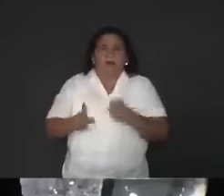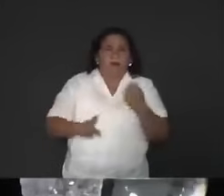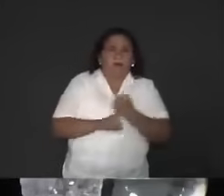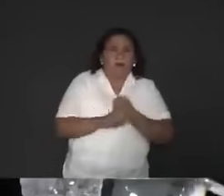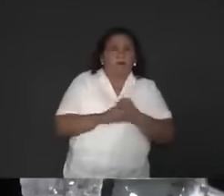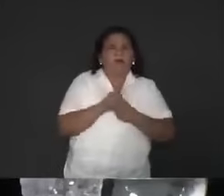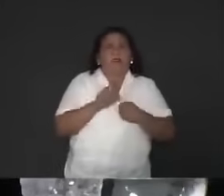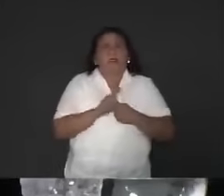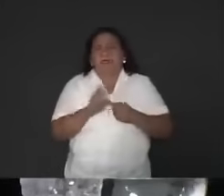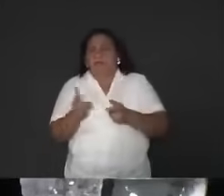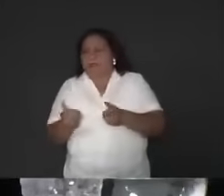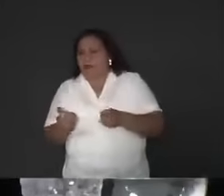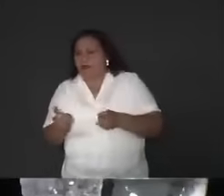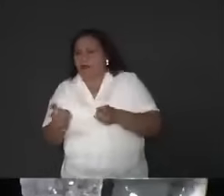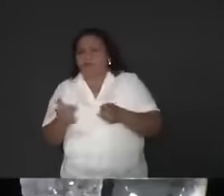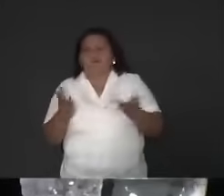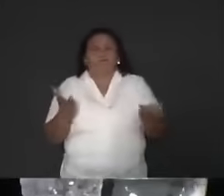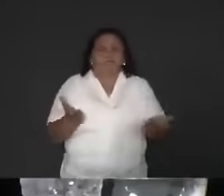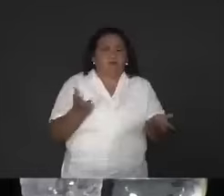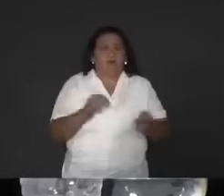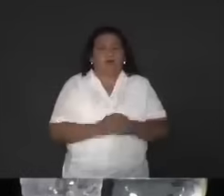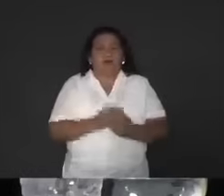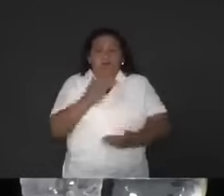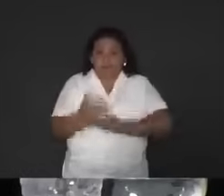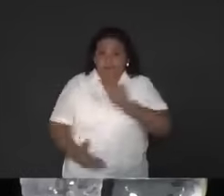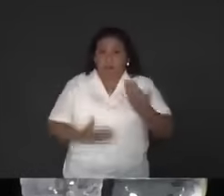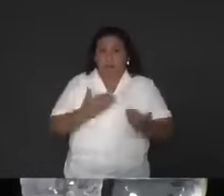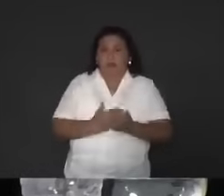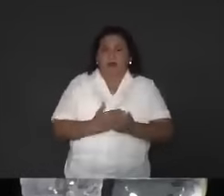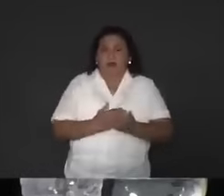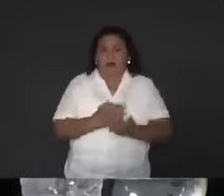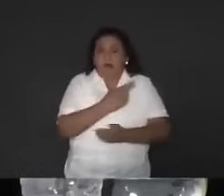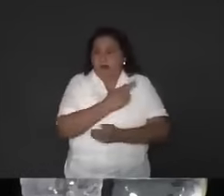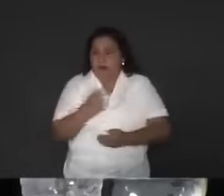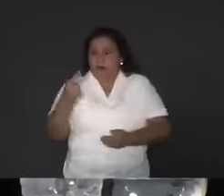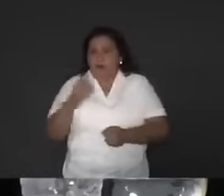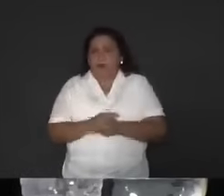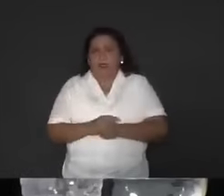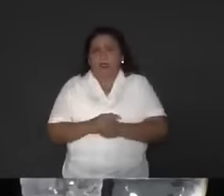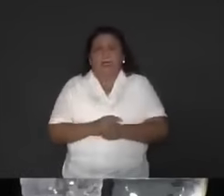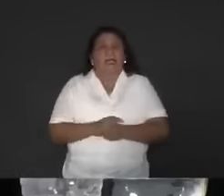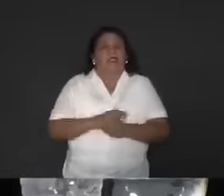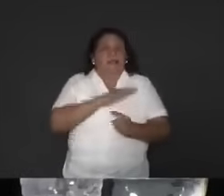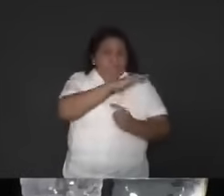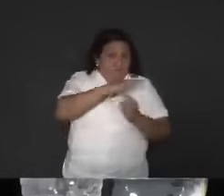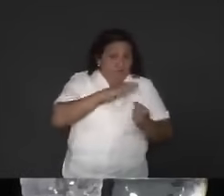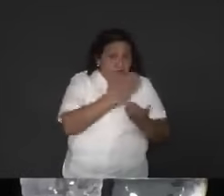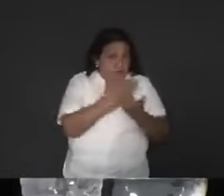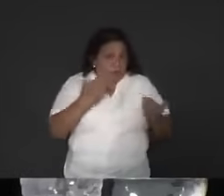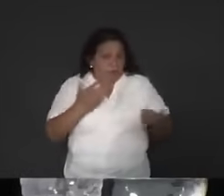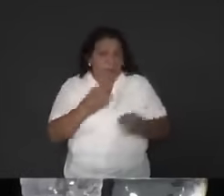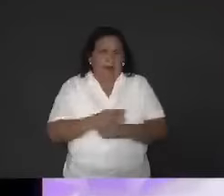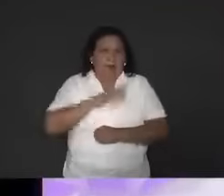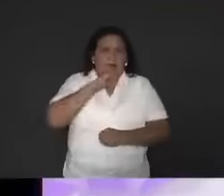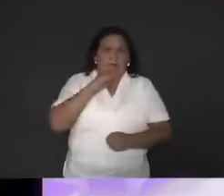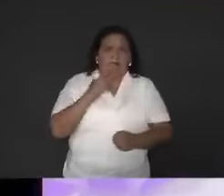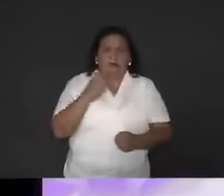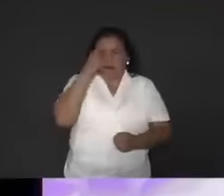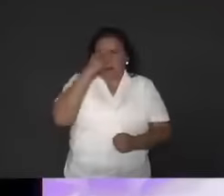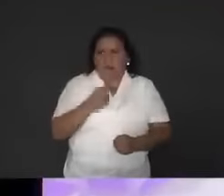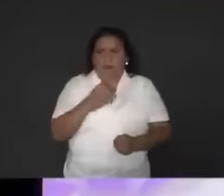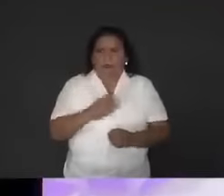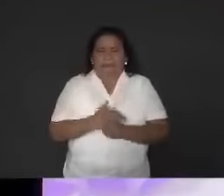narcotráfico o robos. Nuestras propuestas son reforzar el sistema de seguridad actual y mejorarlo con condiciones